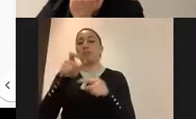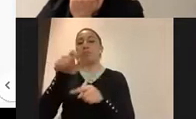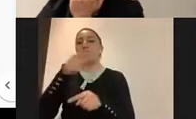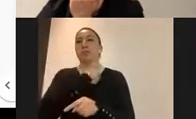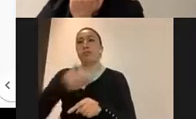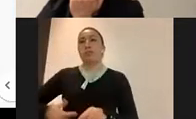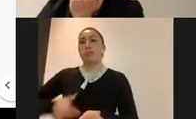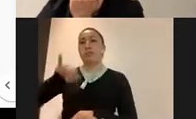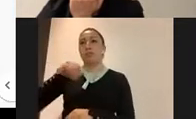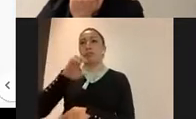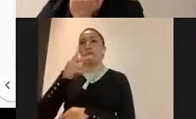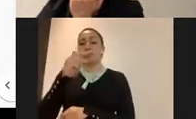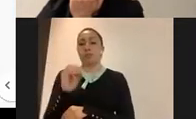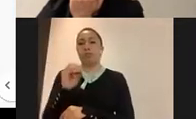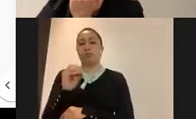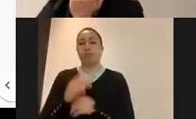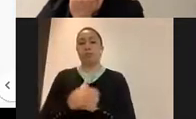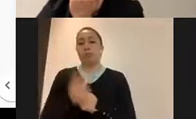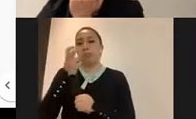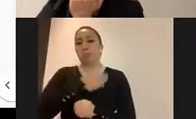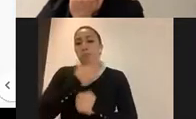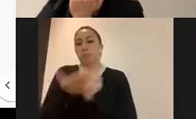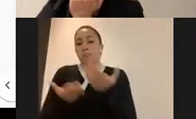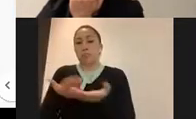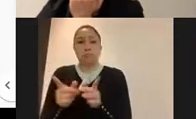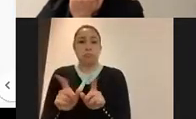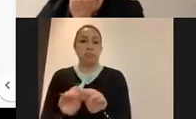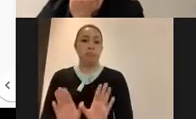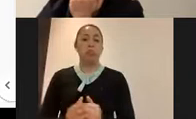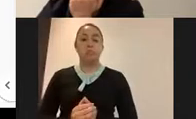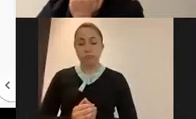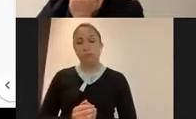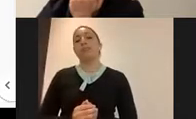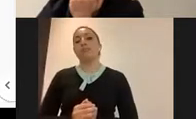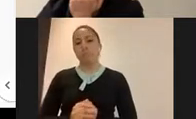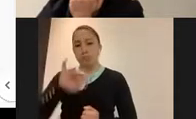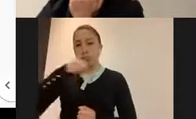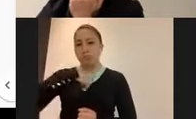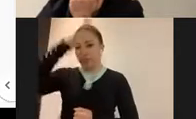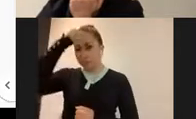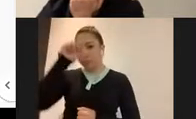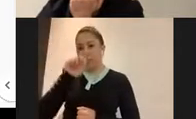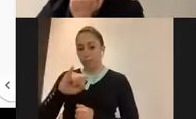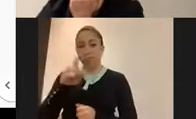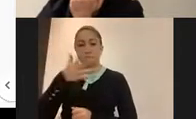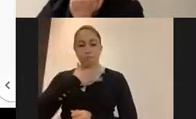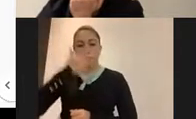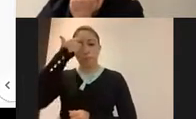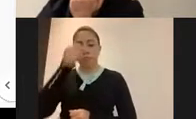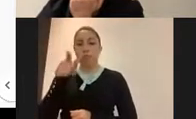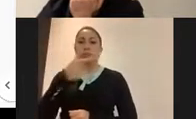Coordinación Política. Sería en ese sentido, diputado presidente. Sí, totalmente de acuerdo. Es tan amable incorporarlo,